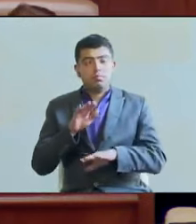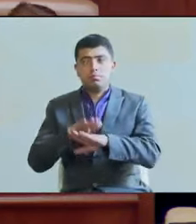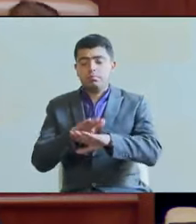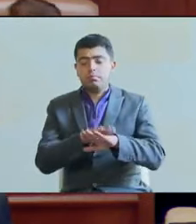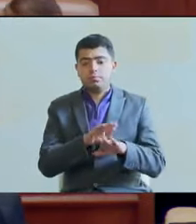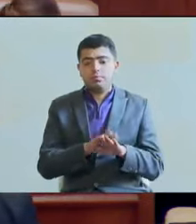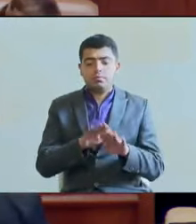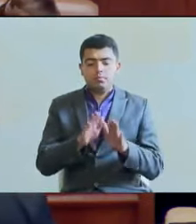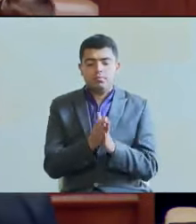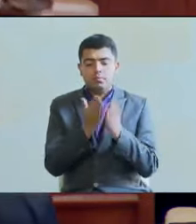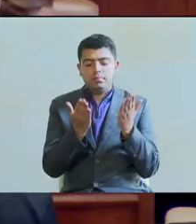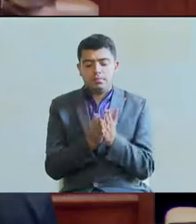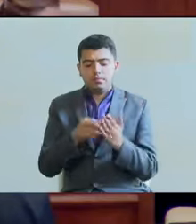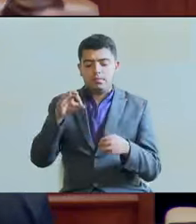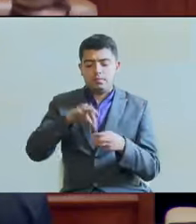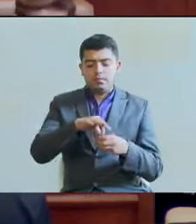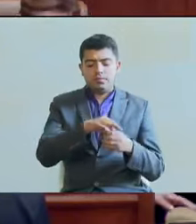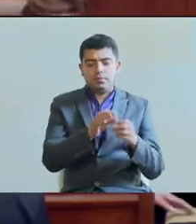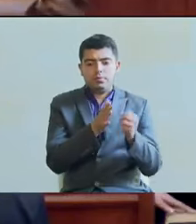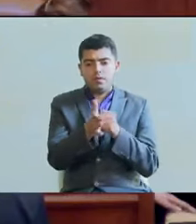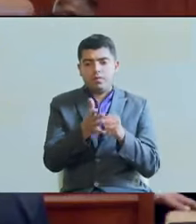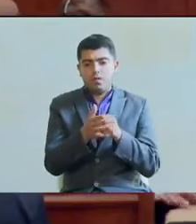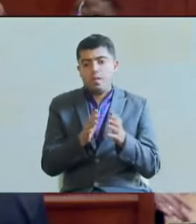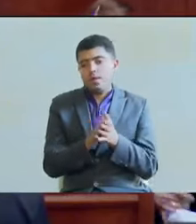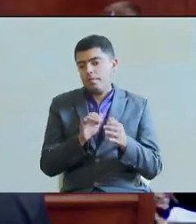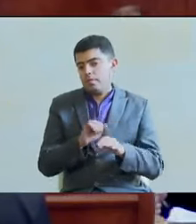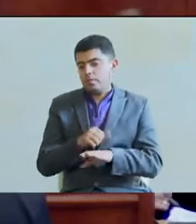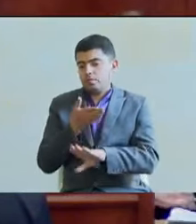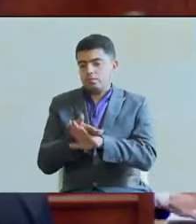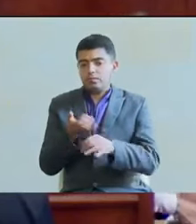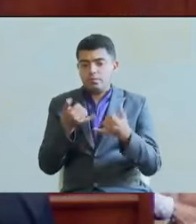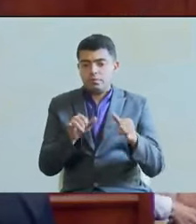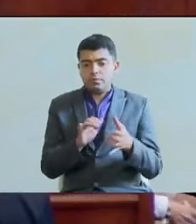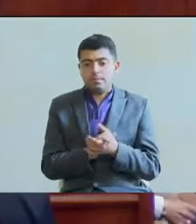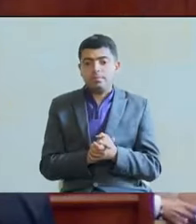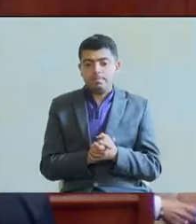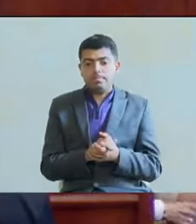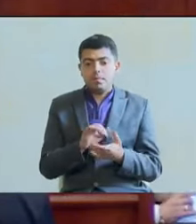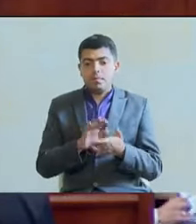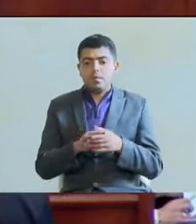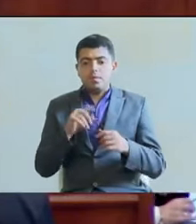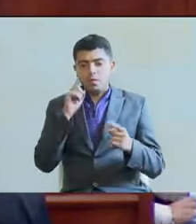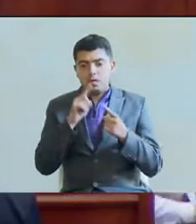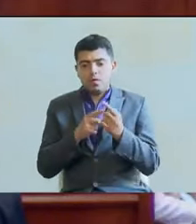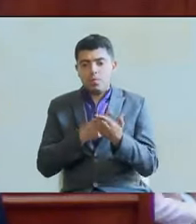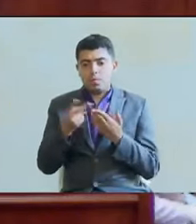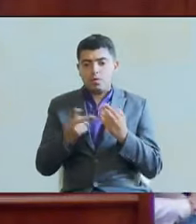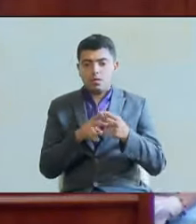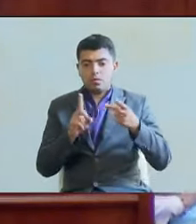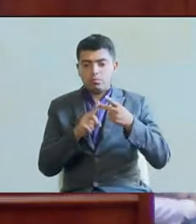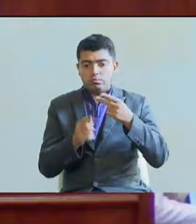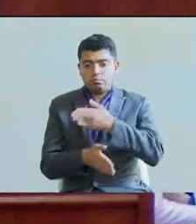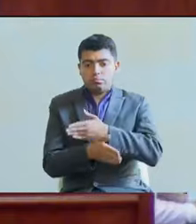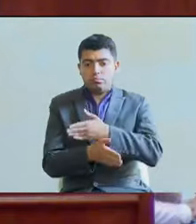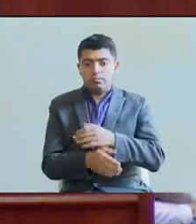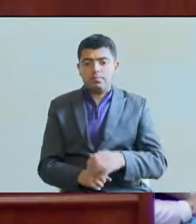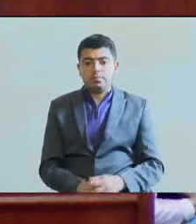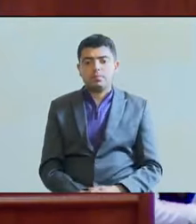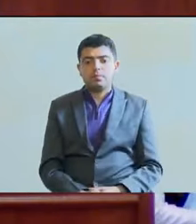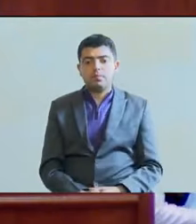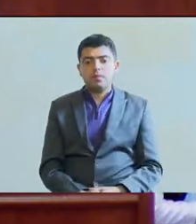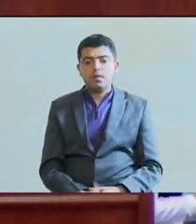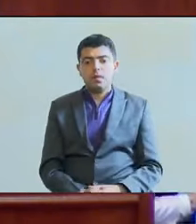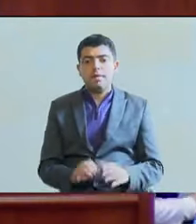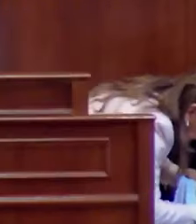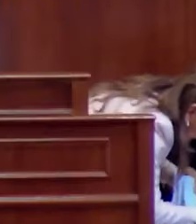para votar el informe con que termina la ponencia pidiendo que se le dé segundo date este proyecto Rafael